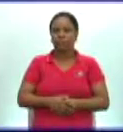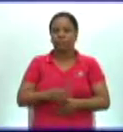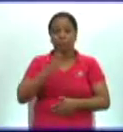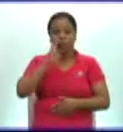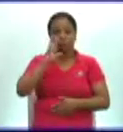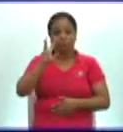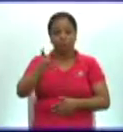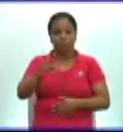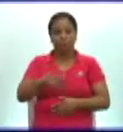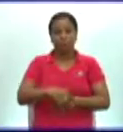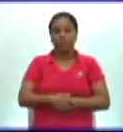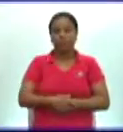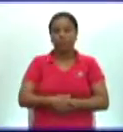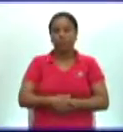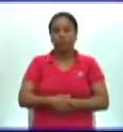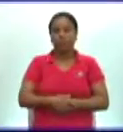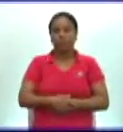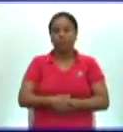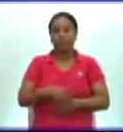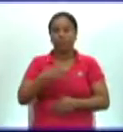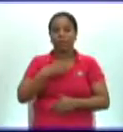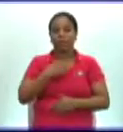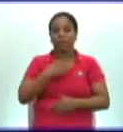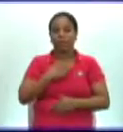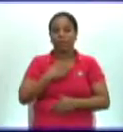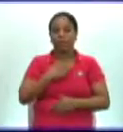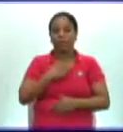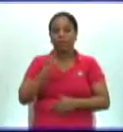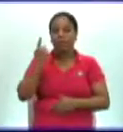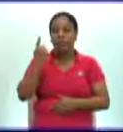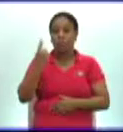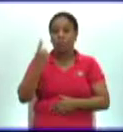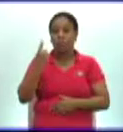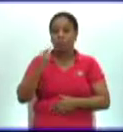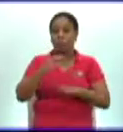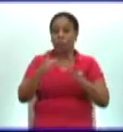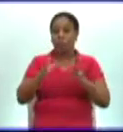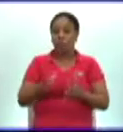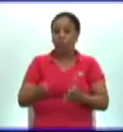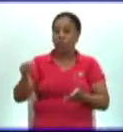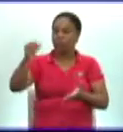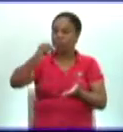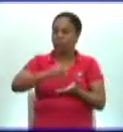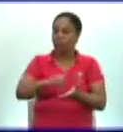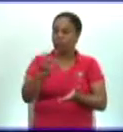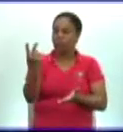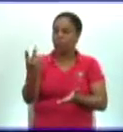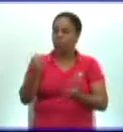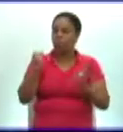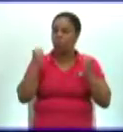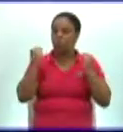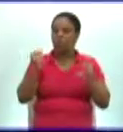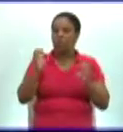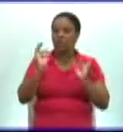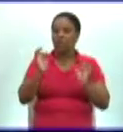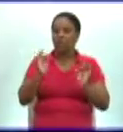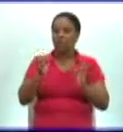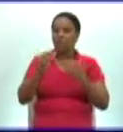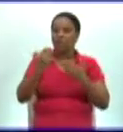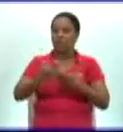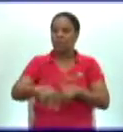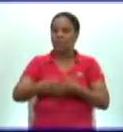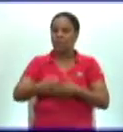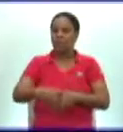Observen. Tenemos un cuerpo donde se aplican dos fuerzas en la misma dirección, el